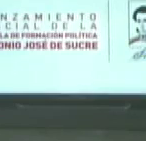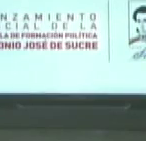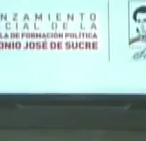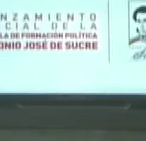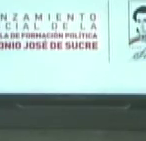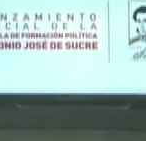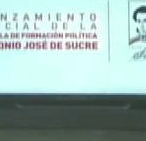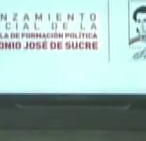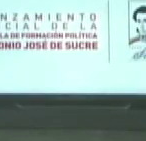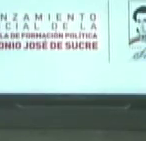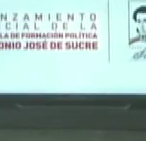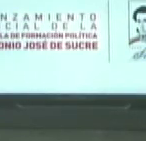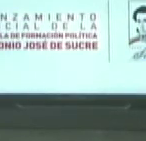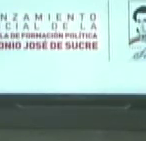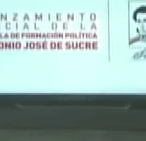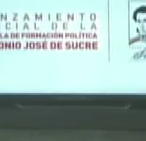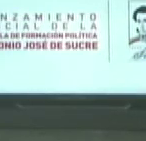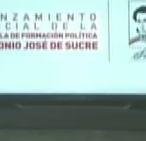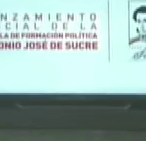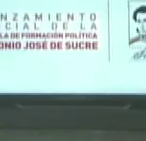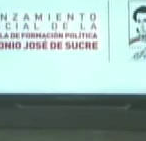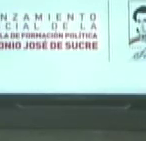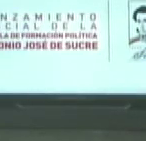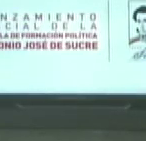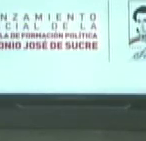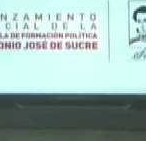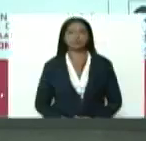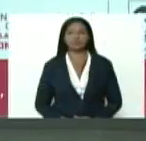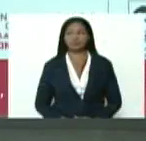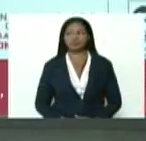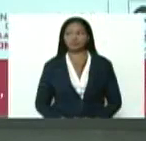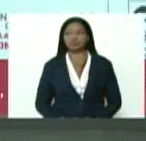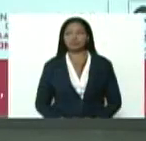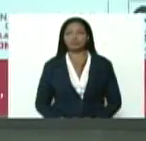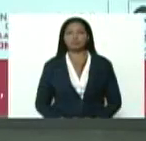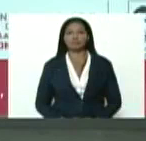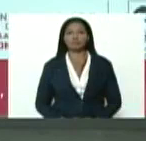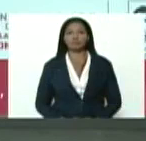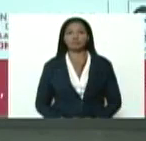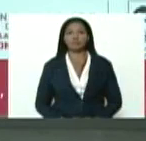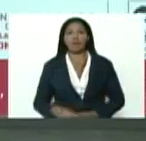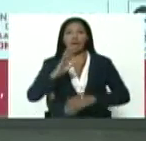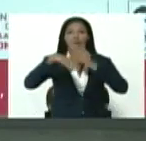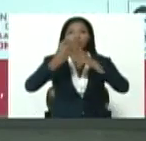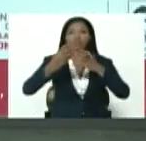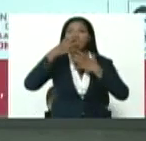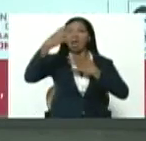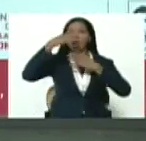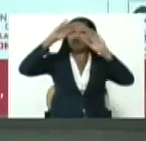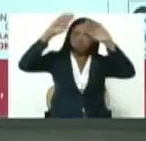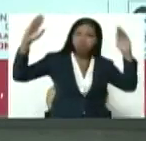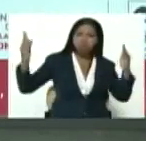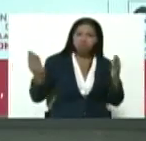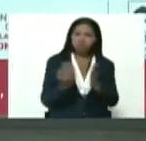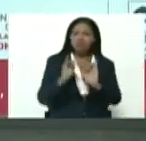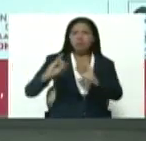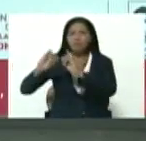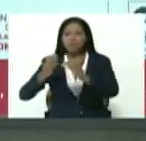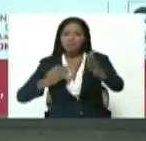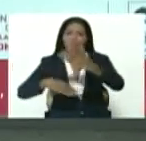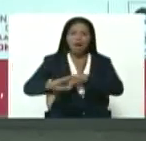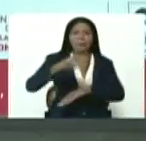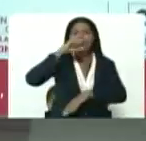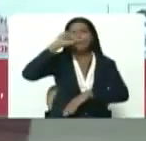juventud inauguró esa consigna y luego esa consigna agarró calle y hasta la gritan en el mundo entero. ¡Vamos,